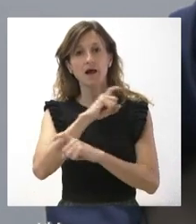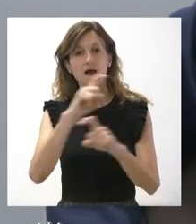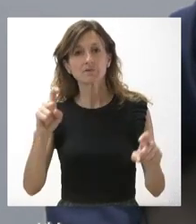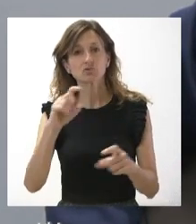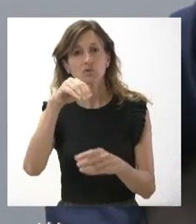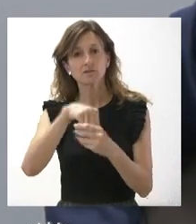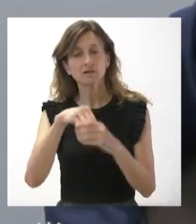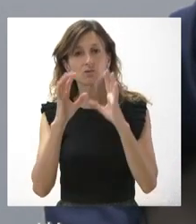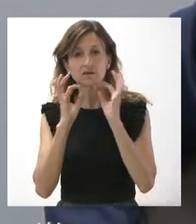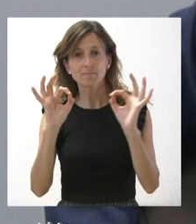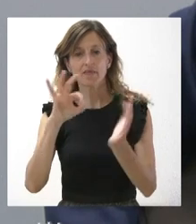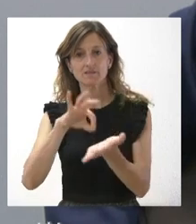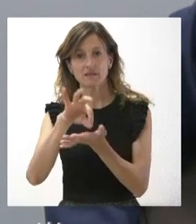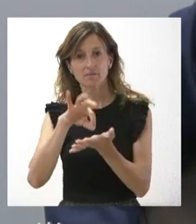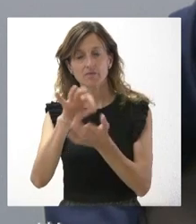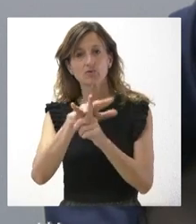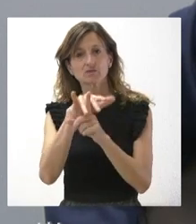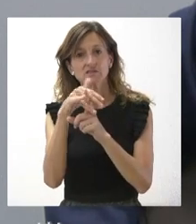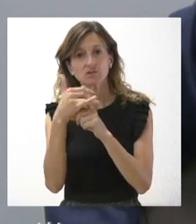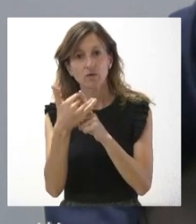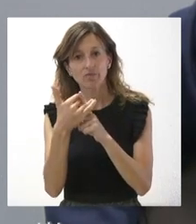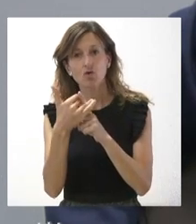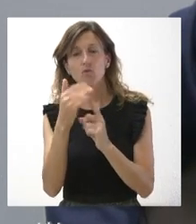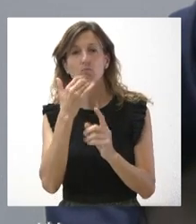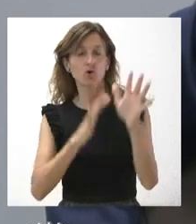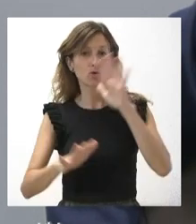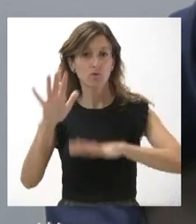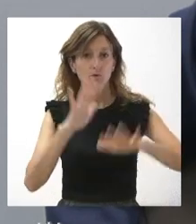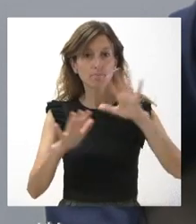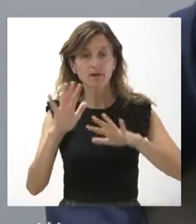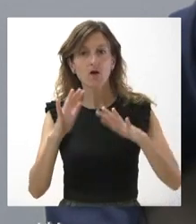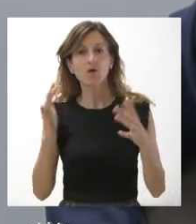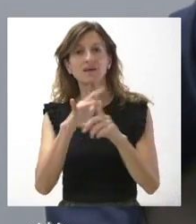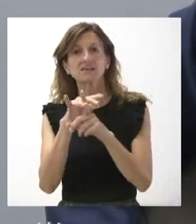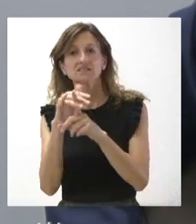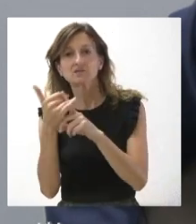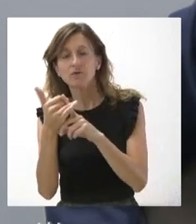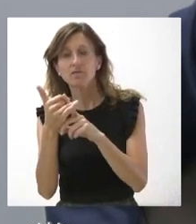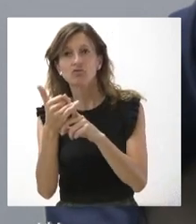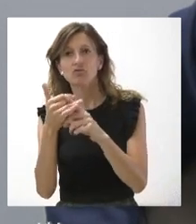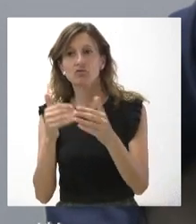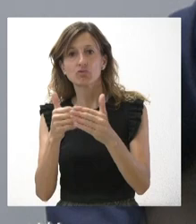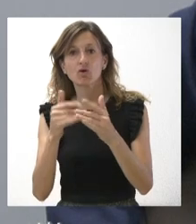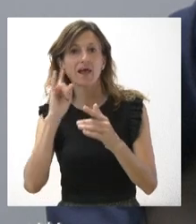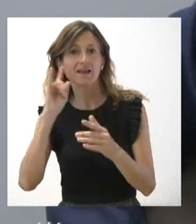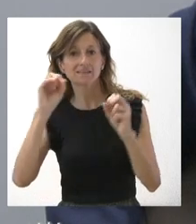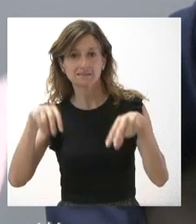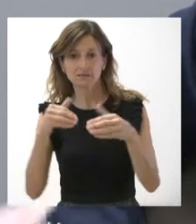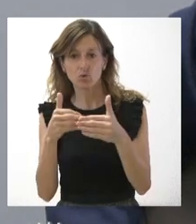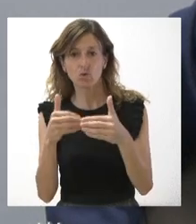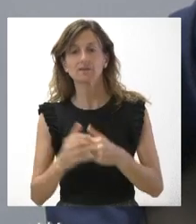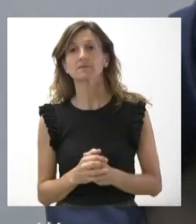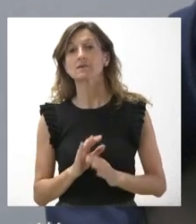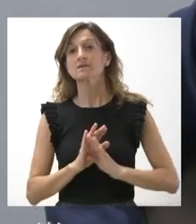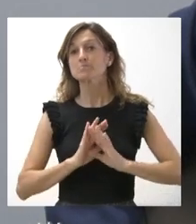de especial servicio en situaciones cuando son complejas sin llegar a esa situación de alerta. Nada